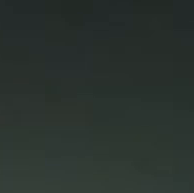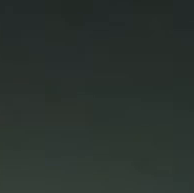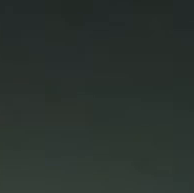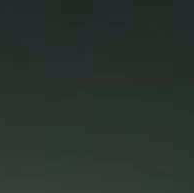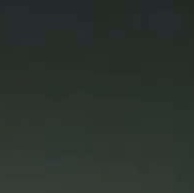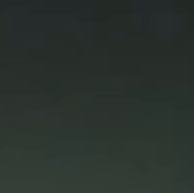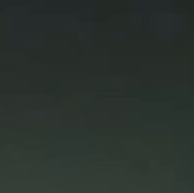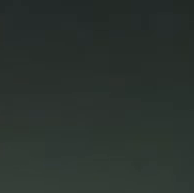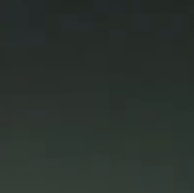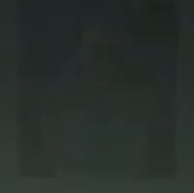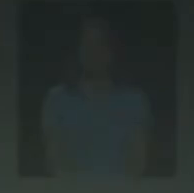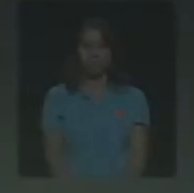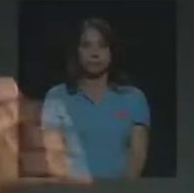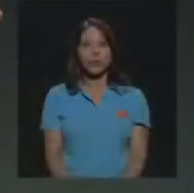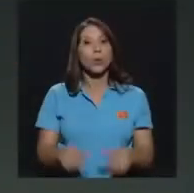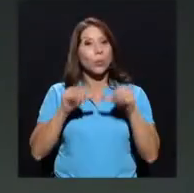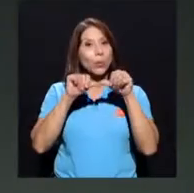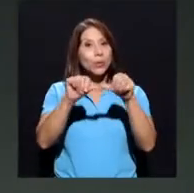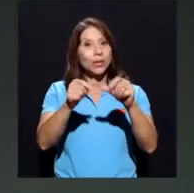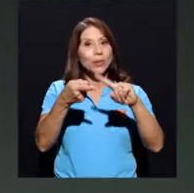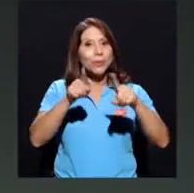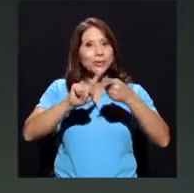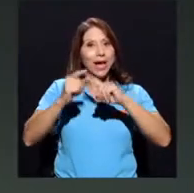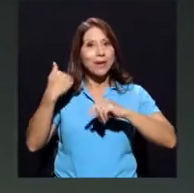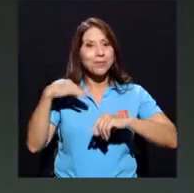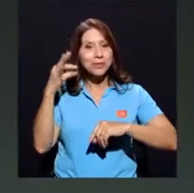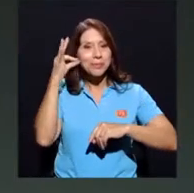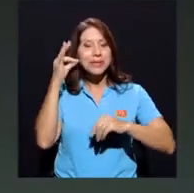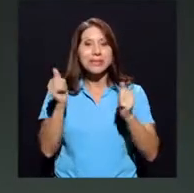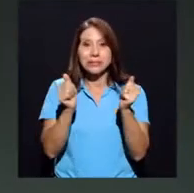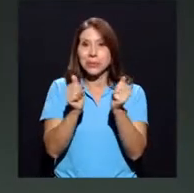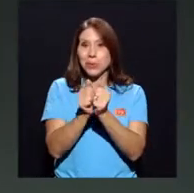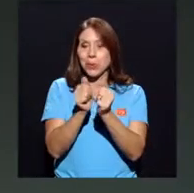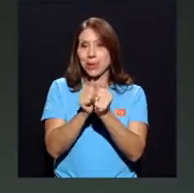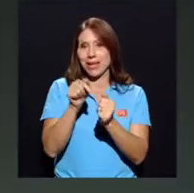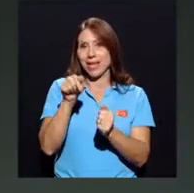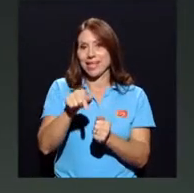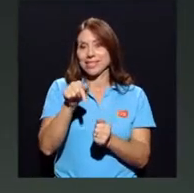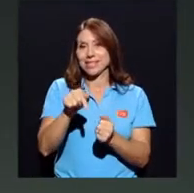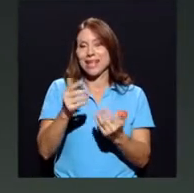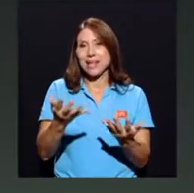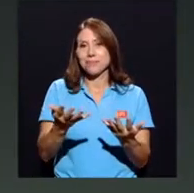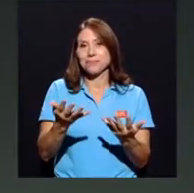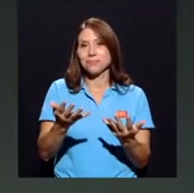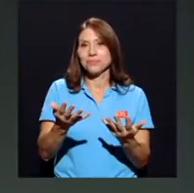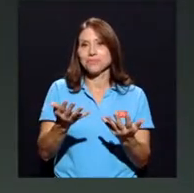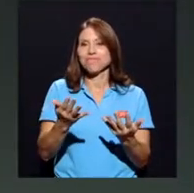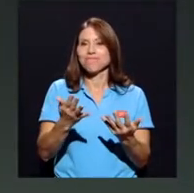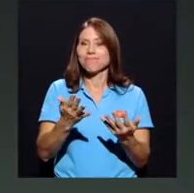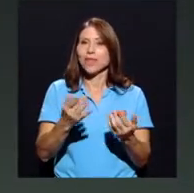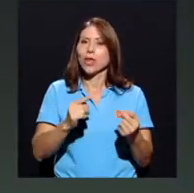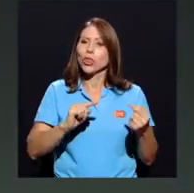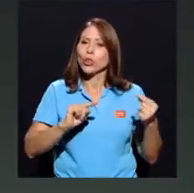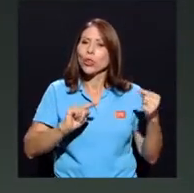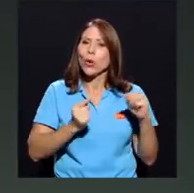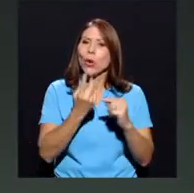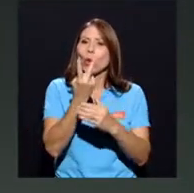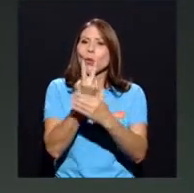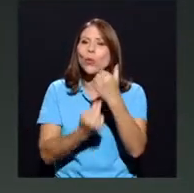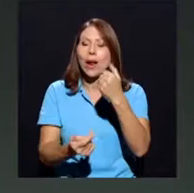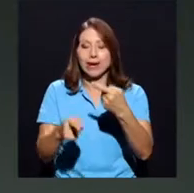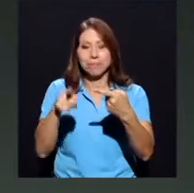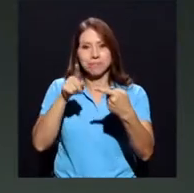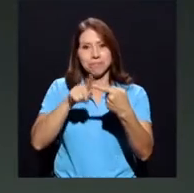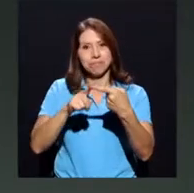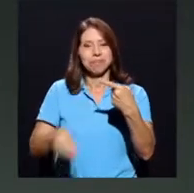continuamos amigas y amigos con mis con este dolor dual por un